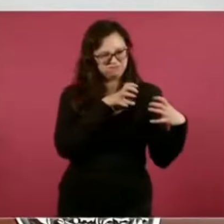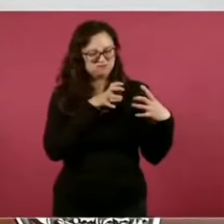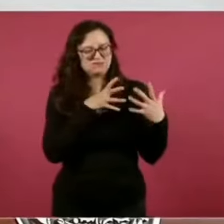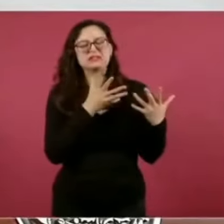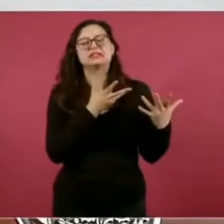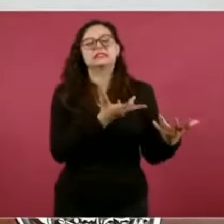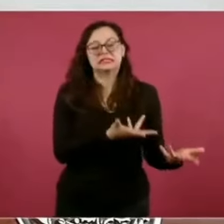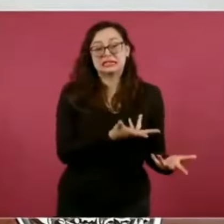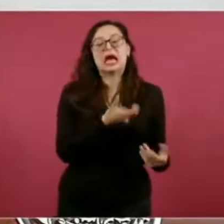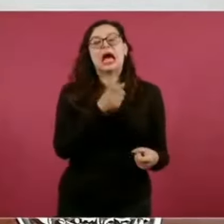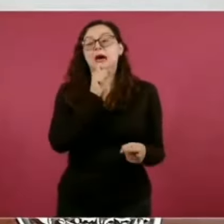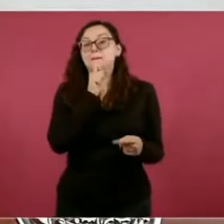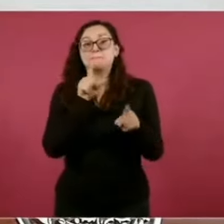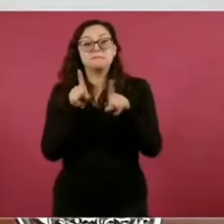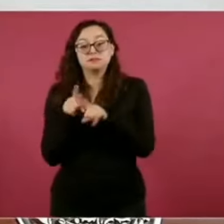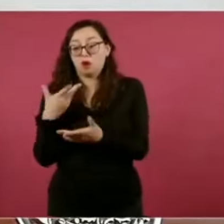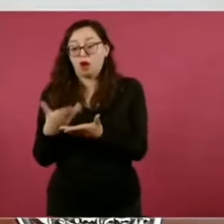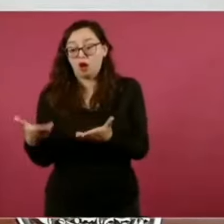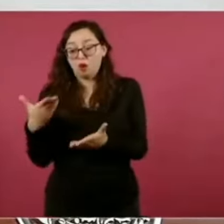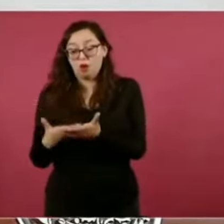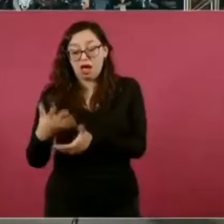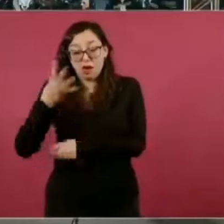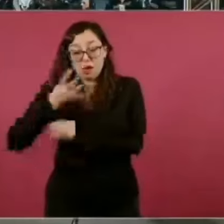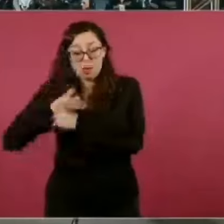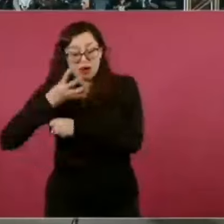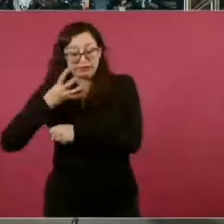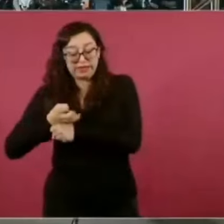se está arrancando de raíz